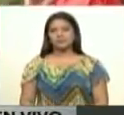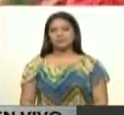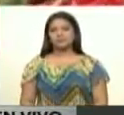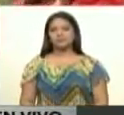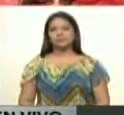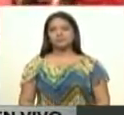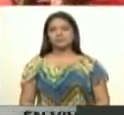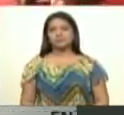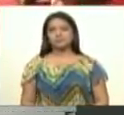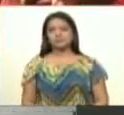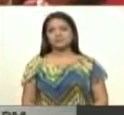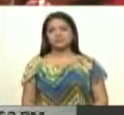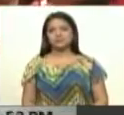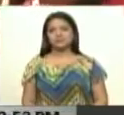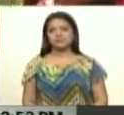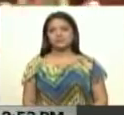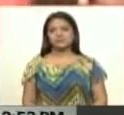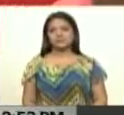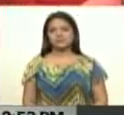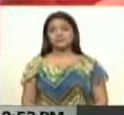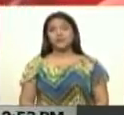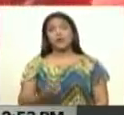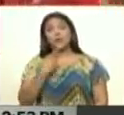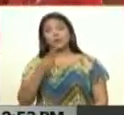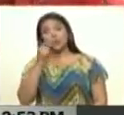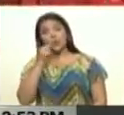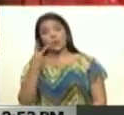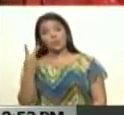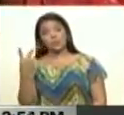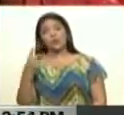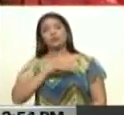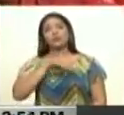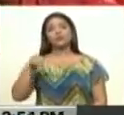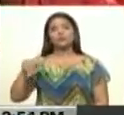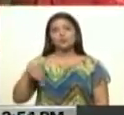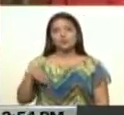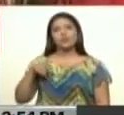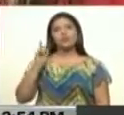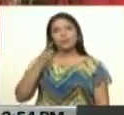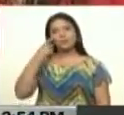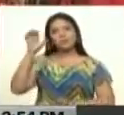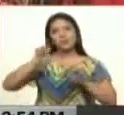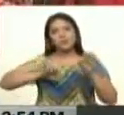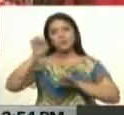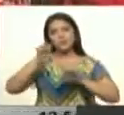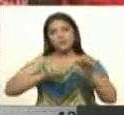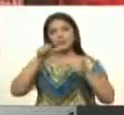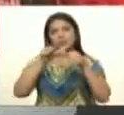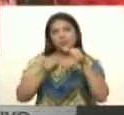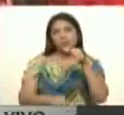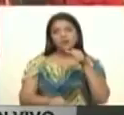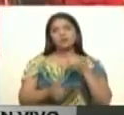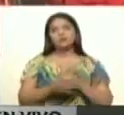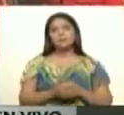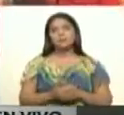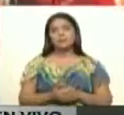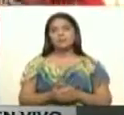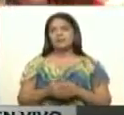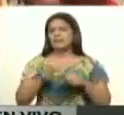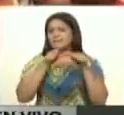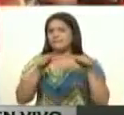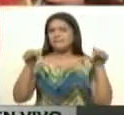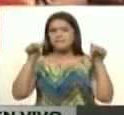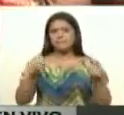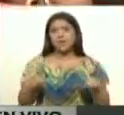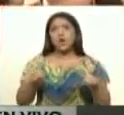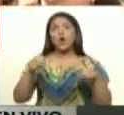Señores, como decía el camarada Alarcón, nosotros tenemos que revisar las estructuras y nos vamos a radicalizar.